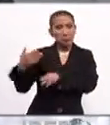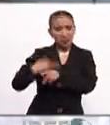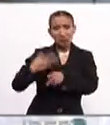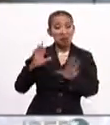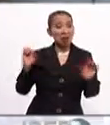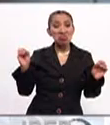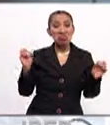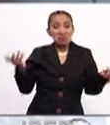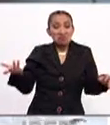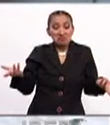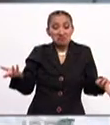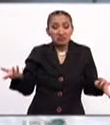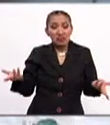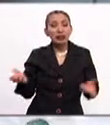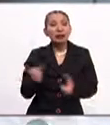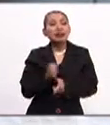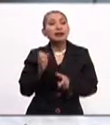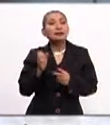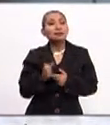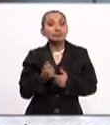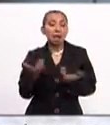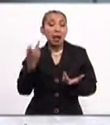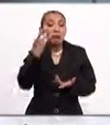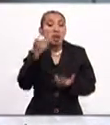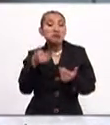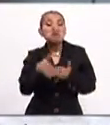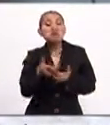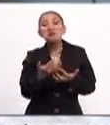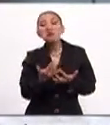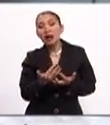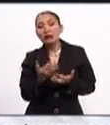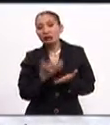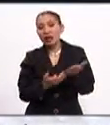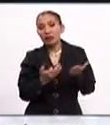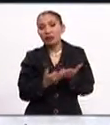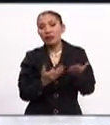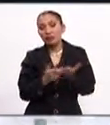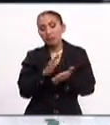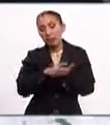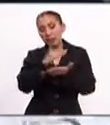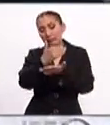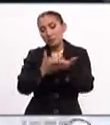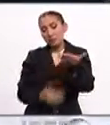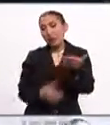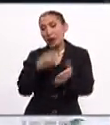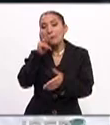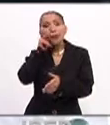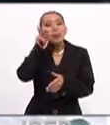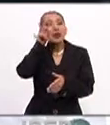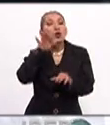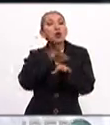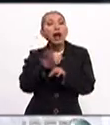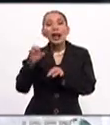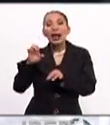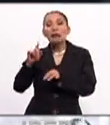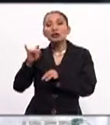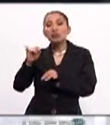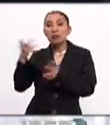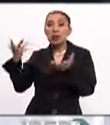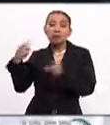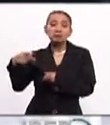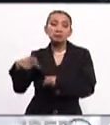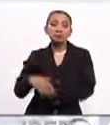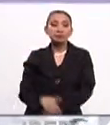No, esto no se dio, pero bueno, pues vamos a esperar todavía el documento del Papa y las medidas que los episcopados